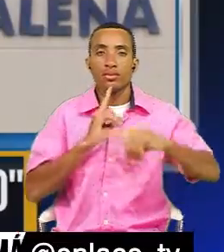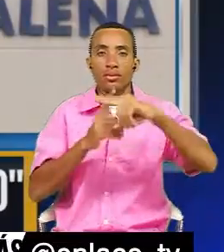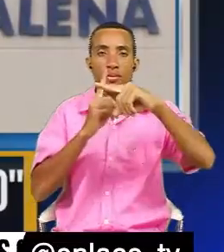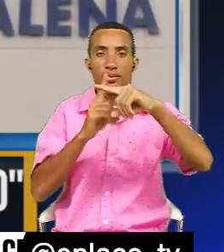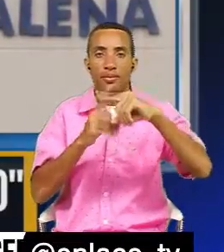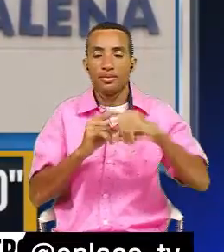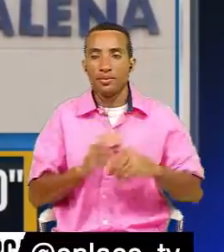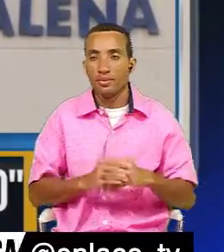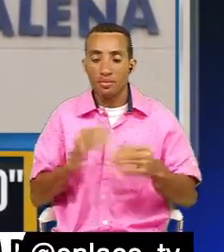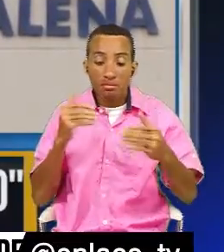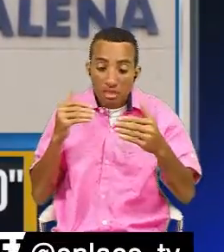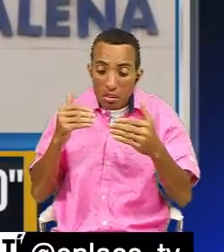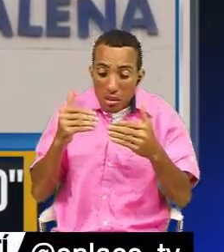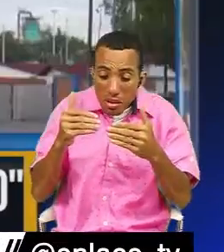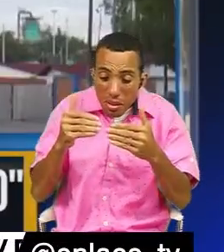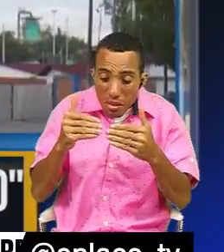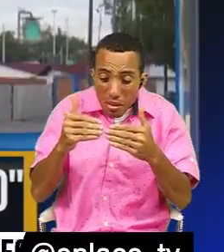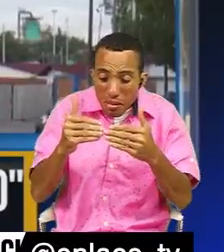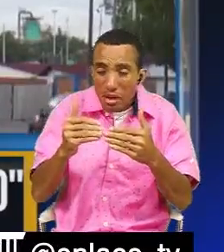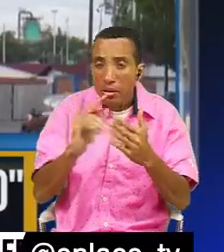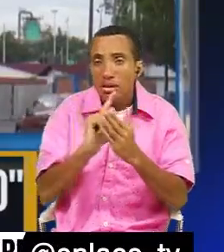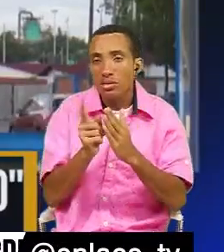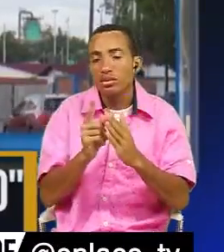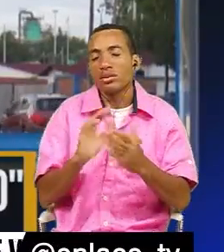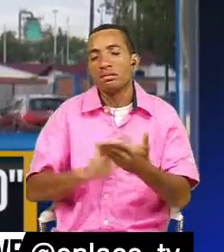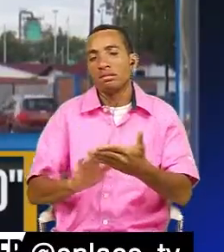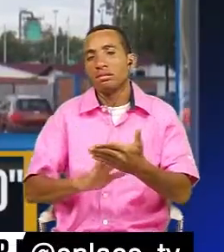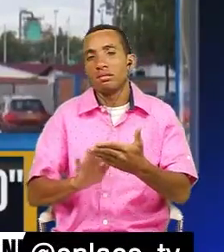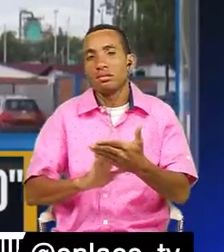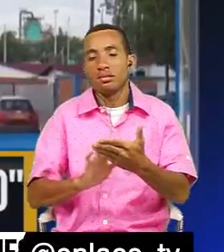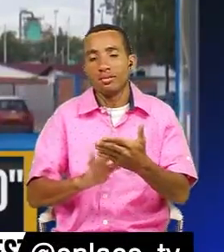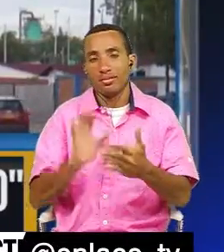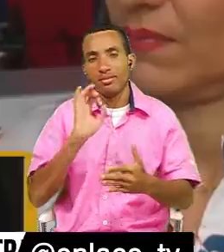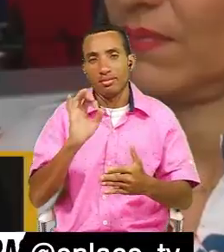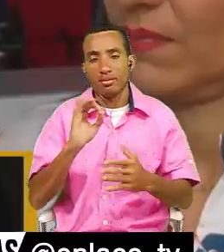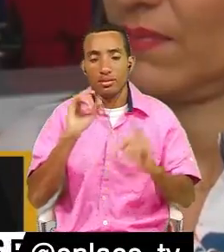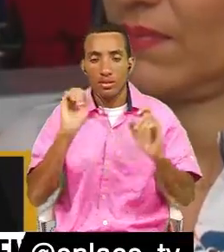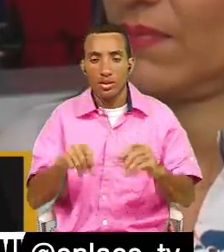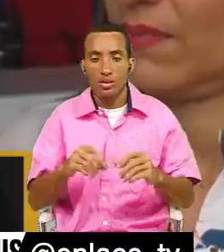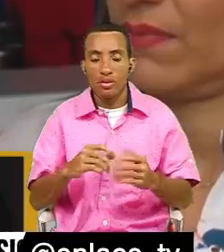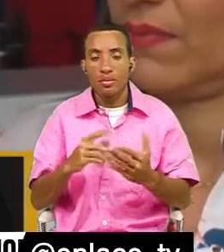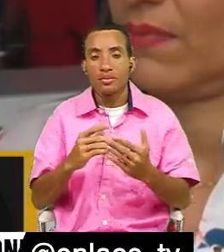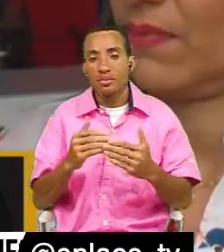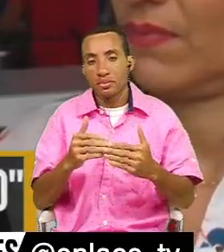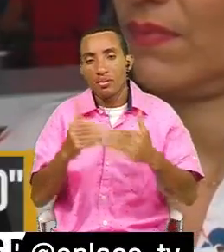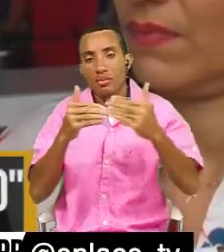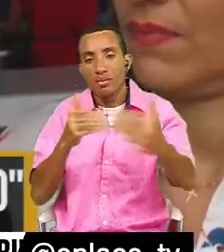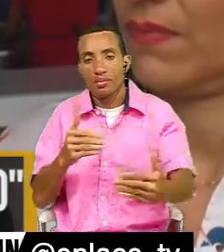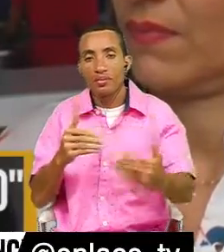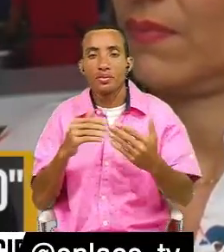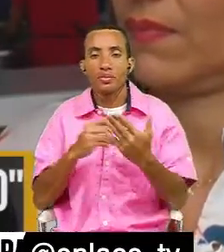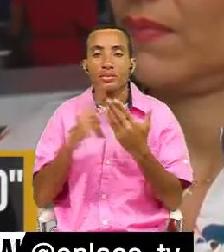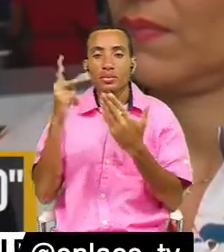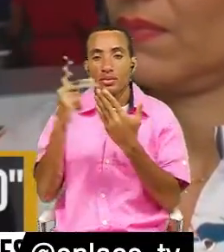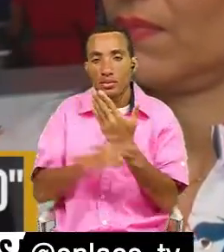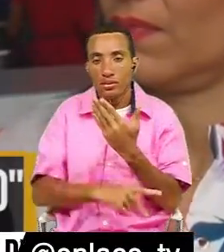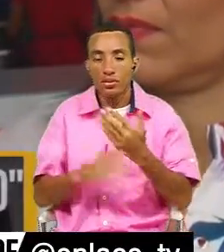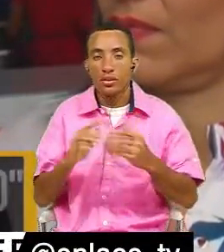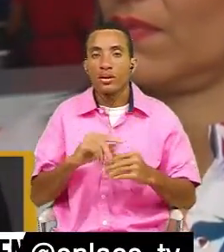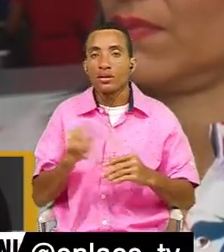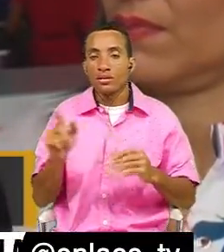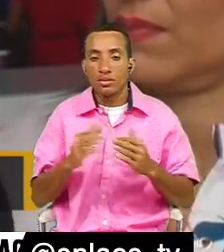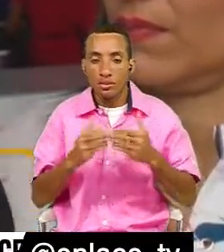último minuto que el tema se resuelva y que pueda haber una cesión del contrato y que la recuperación del río que